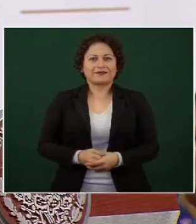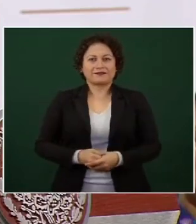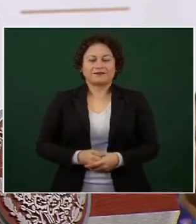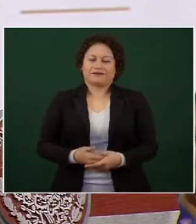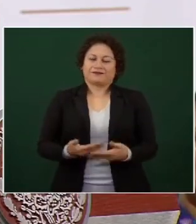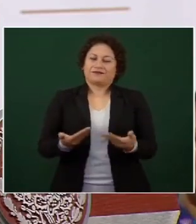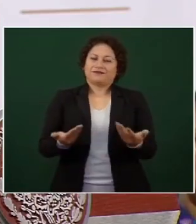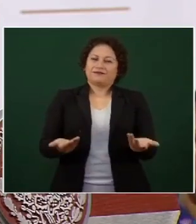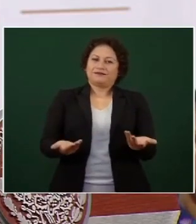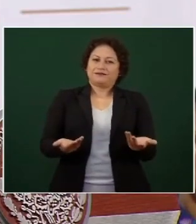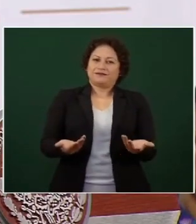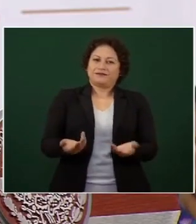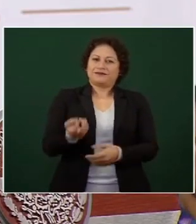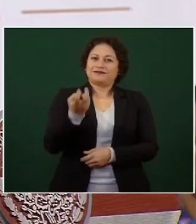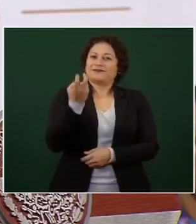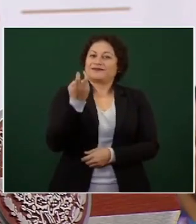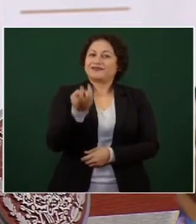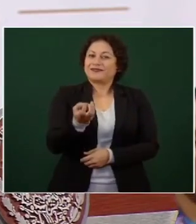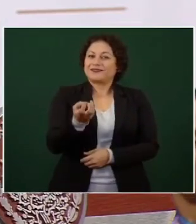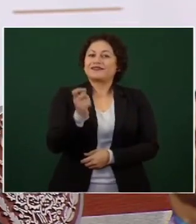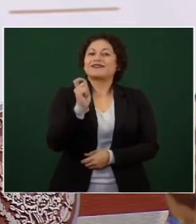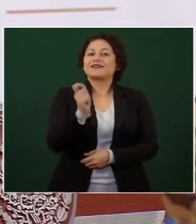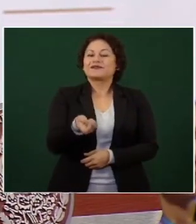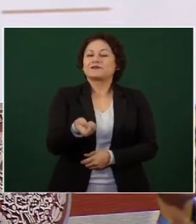Esa era